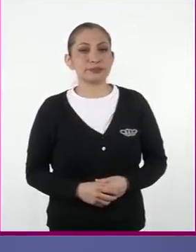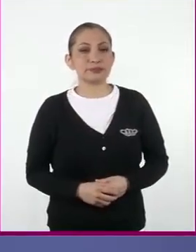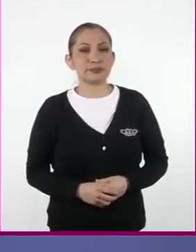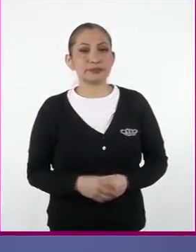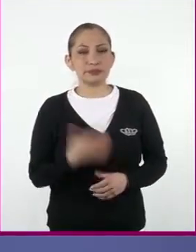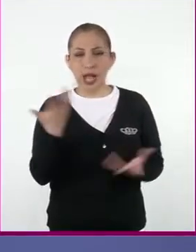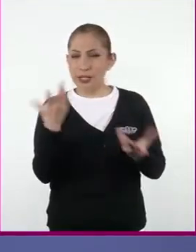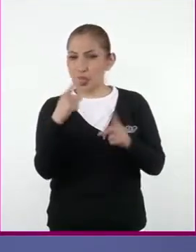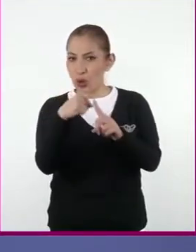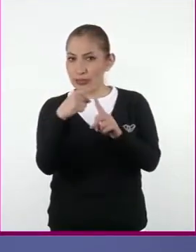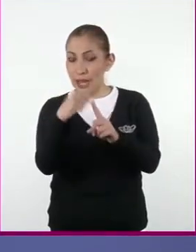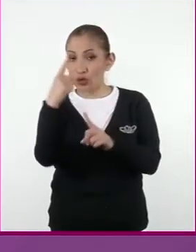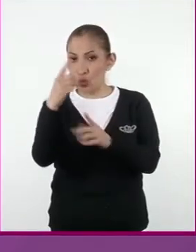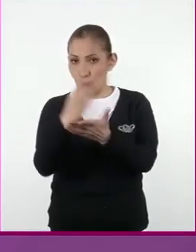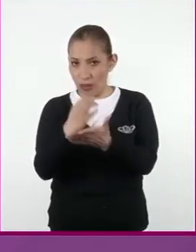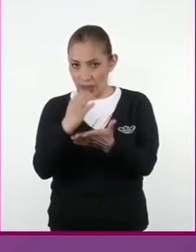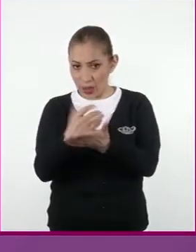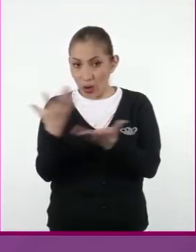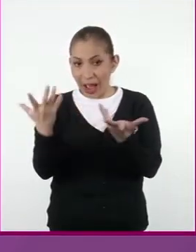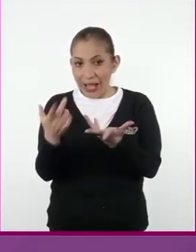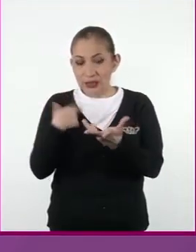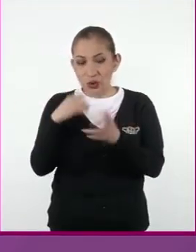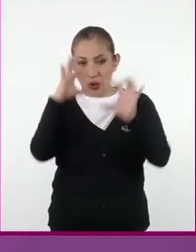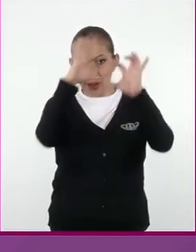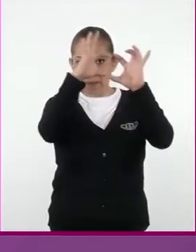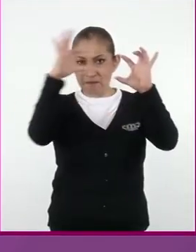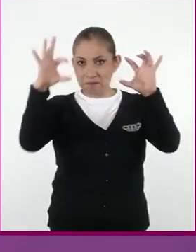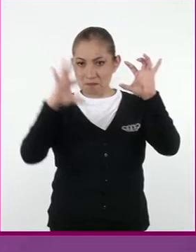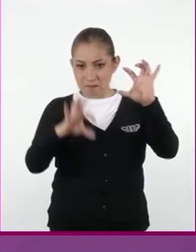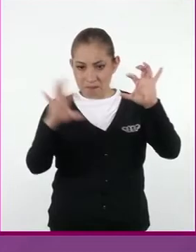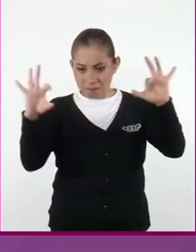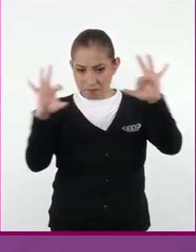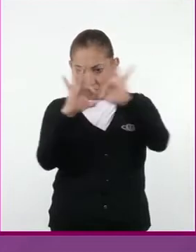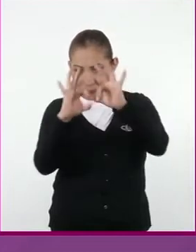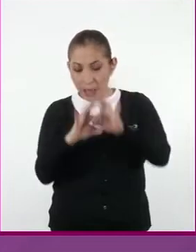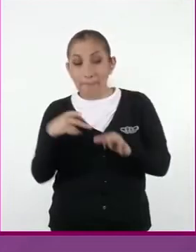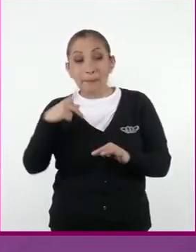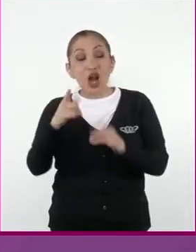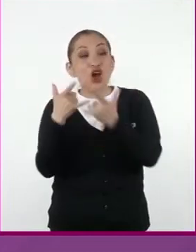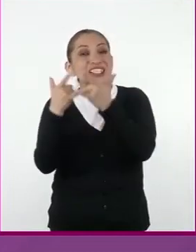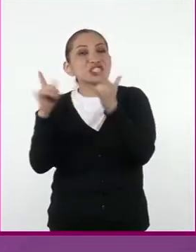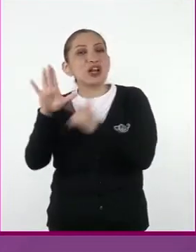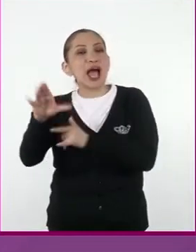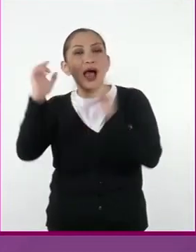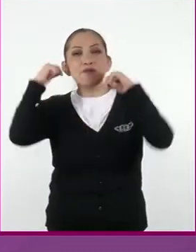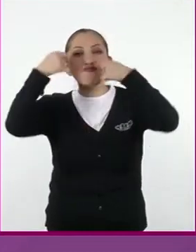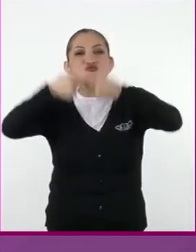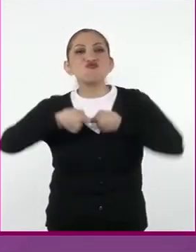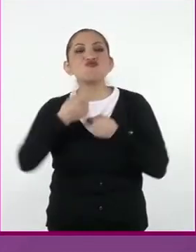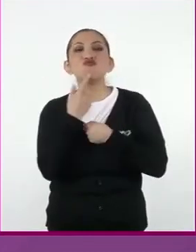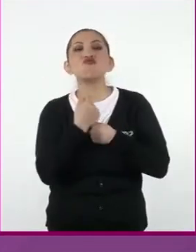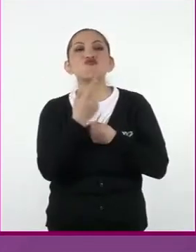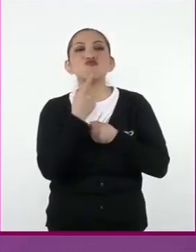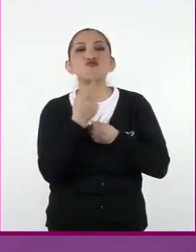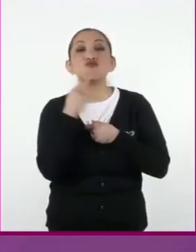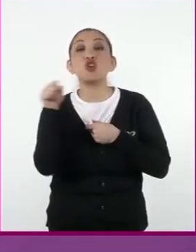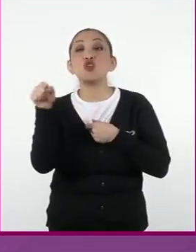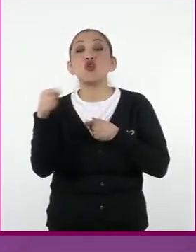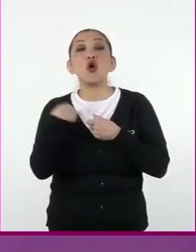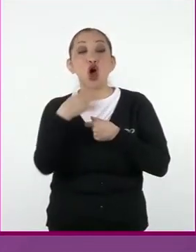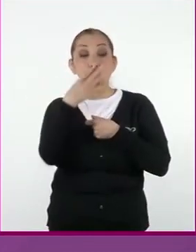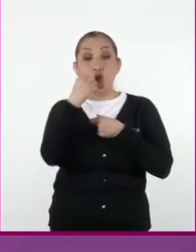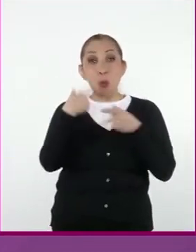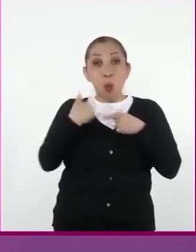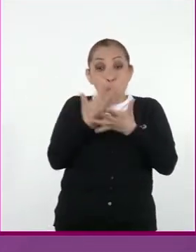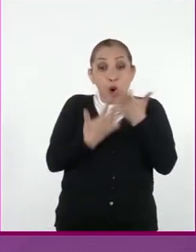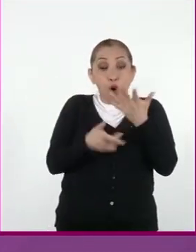Hagamos un reto. En su libreta, realicen un esquema similar, pero esta vez con la historia de Caperucita Roja, contada por el lobo